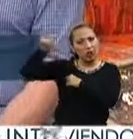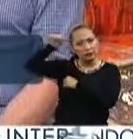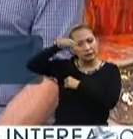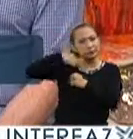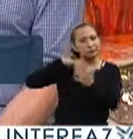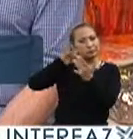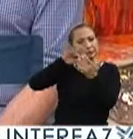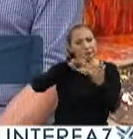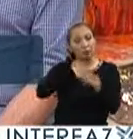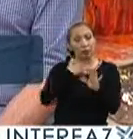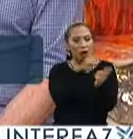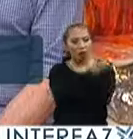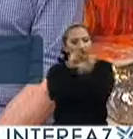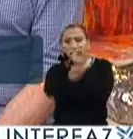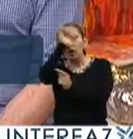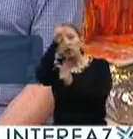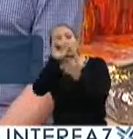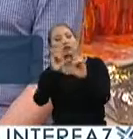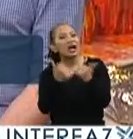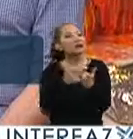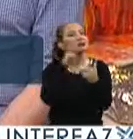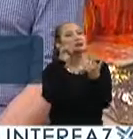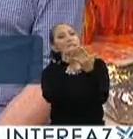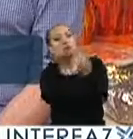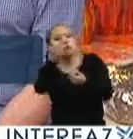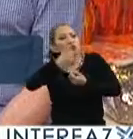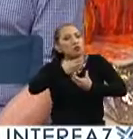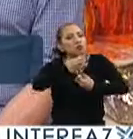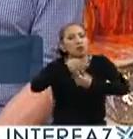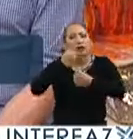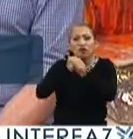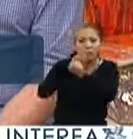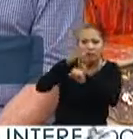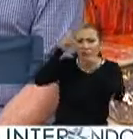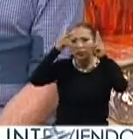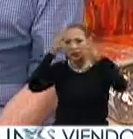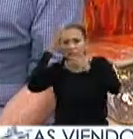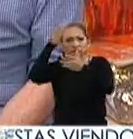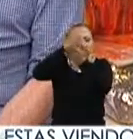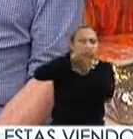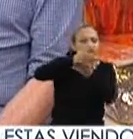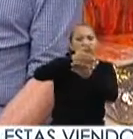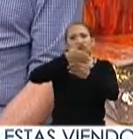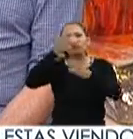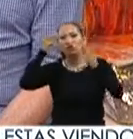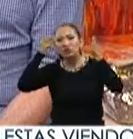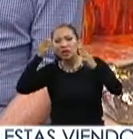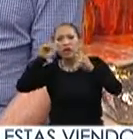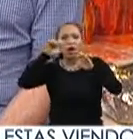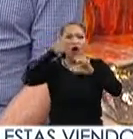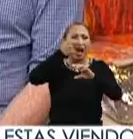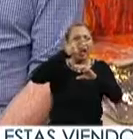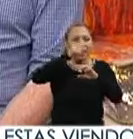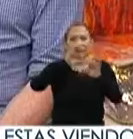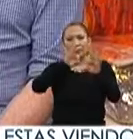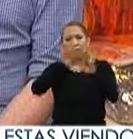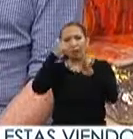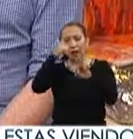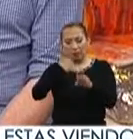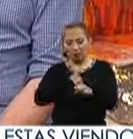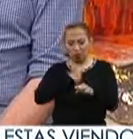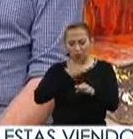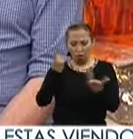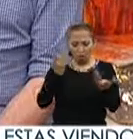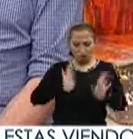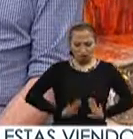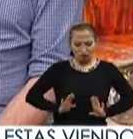primera, tener interacción con los otros artistas, llenarse de información, visitar museos, visitar galerías y trabajar mucho para buscar su propio estilo,